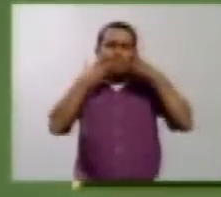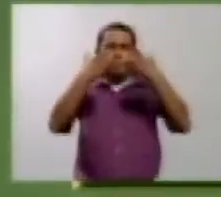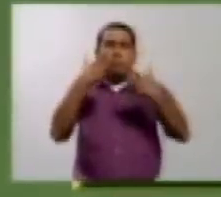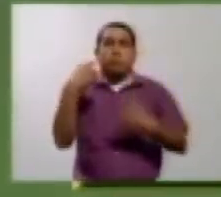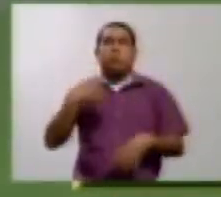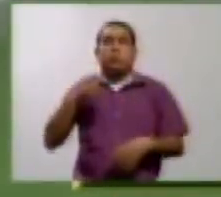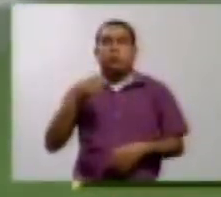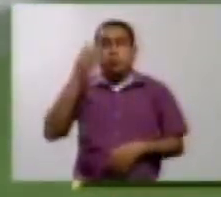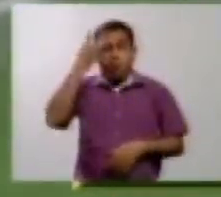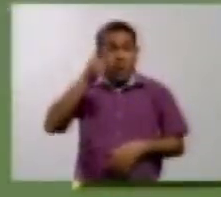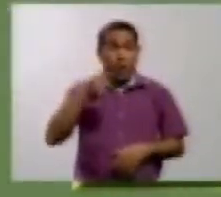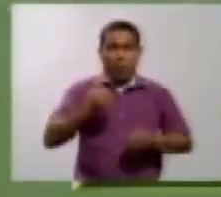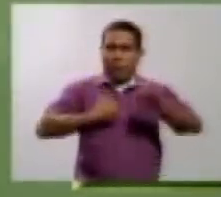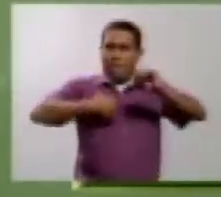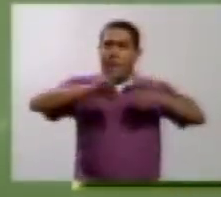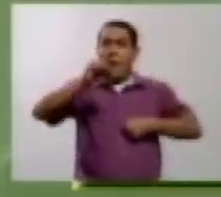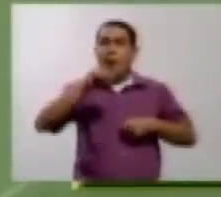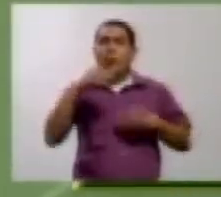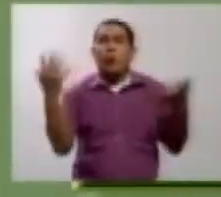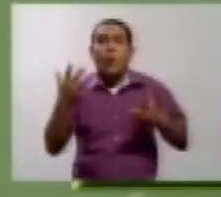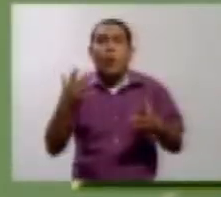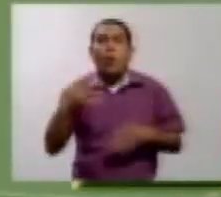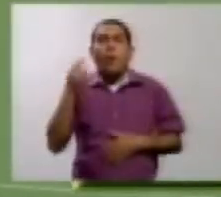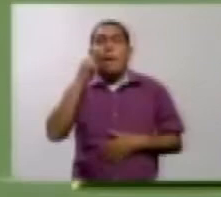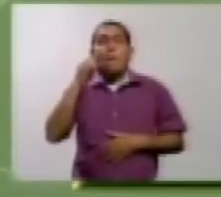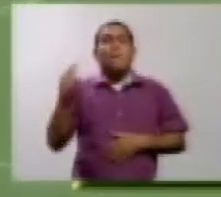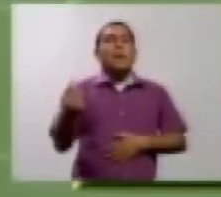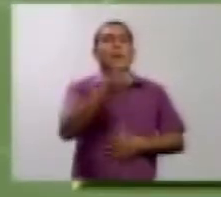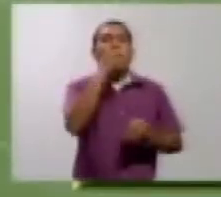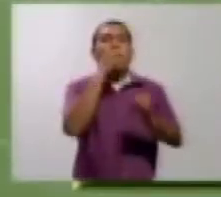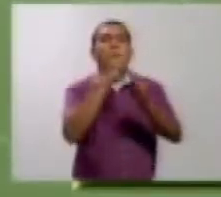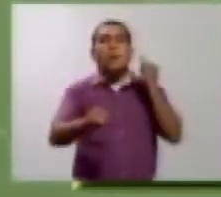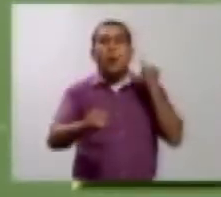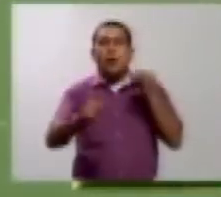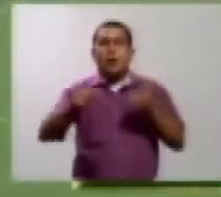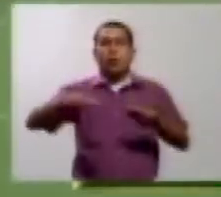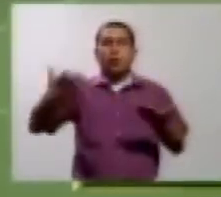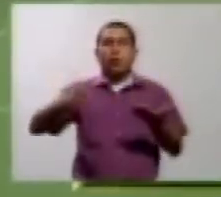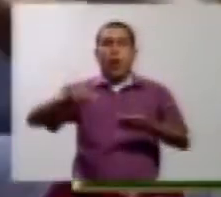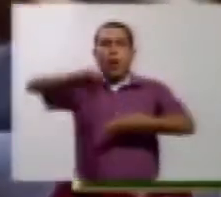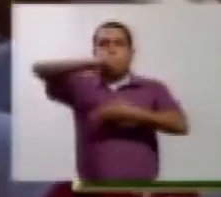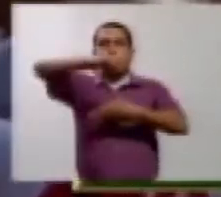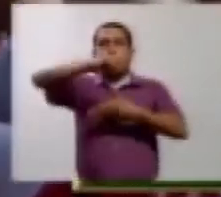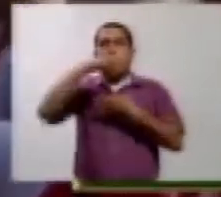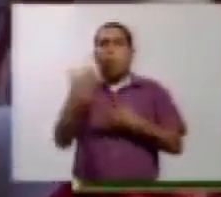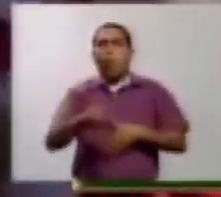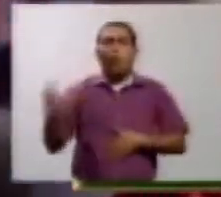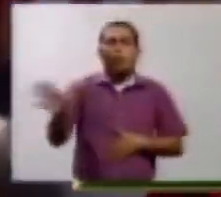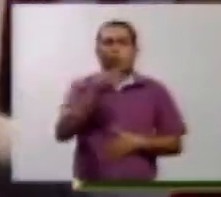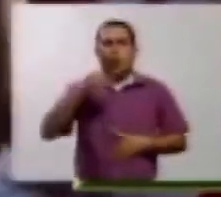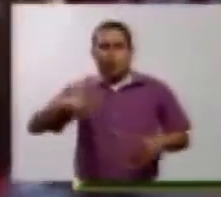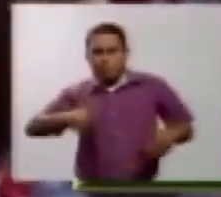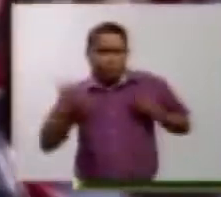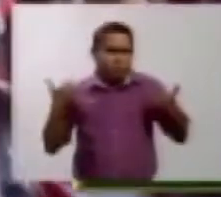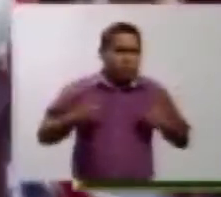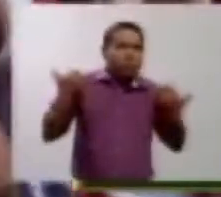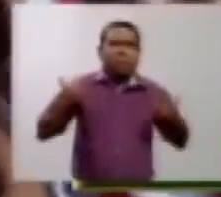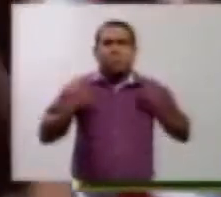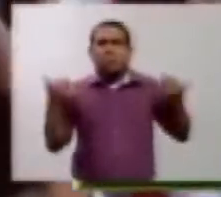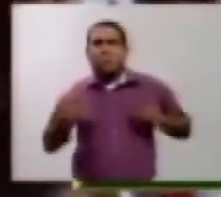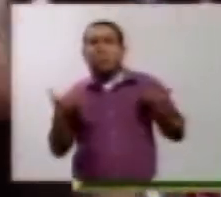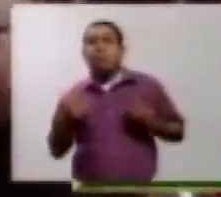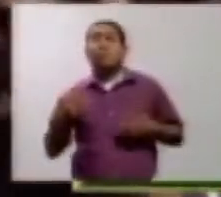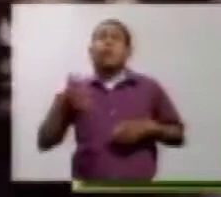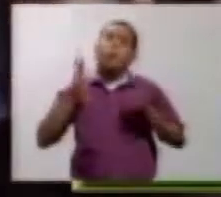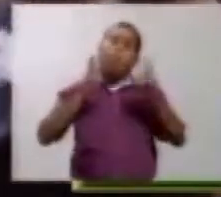vencer, los hombres de Julio Comesaña avanzarían por primera vez a una final continental. Esto tiene a los hinchas rojiblancos más felices que nunca y confían en que